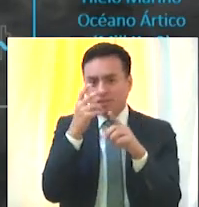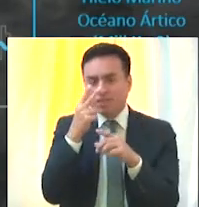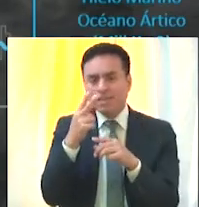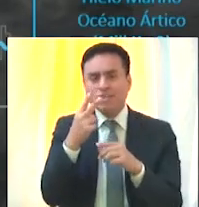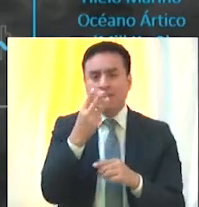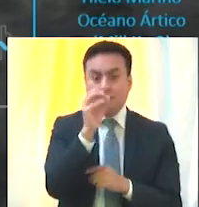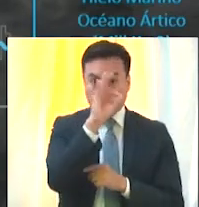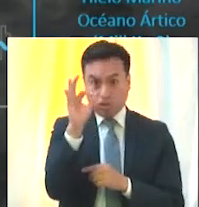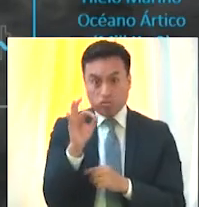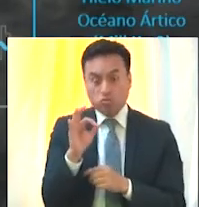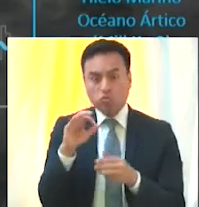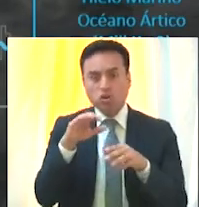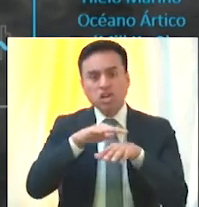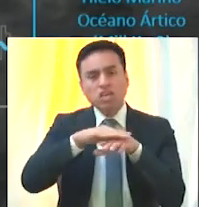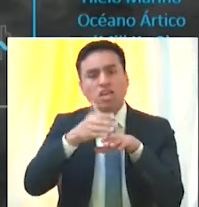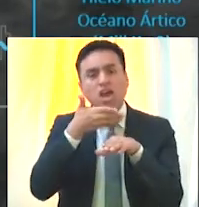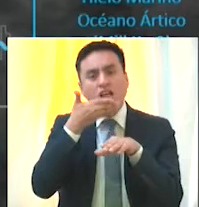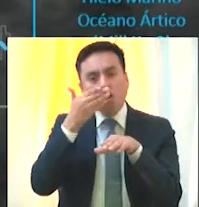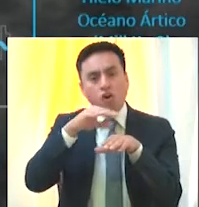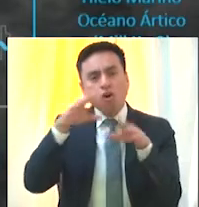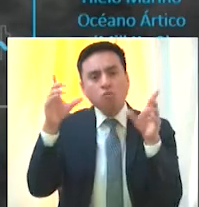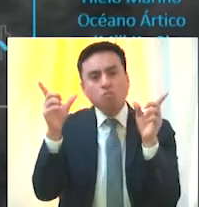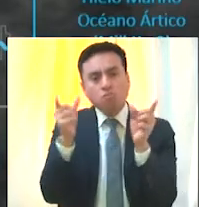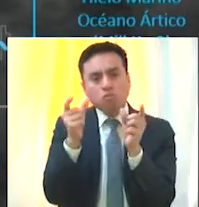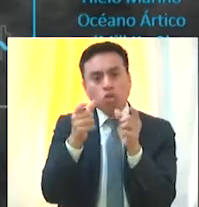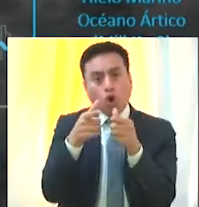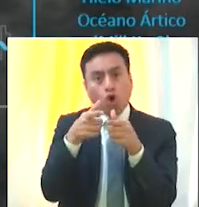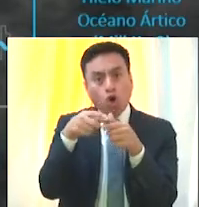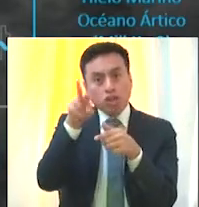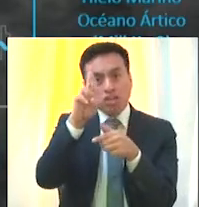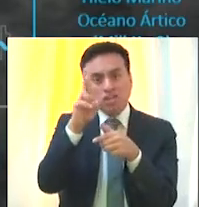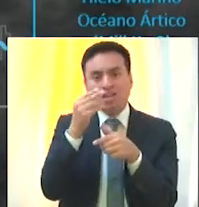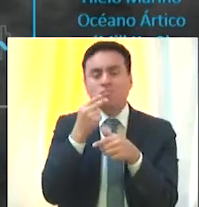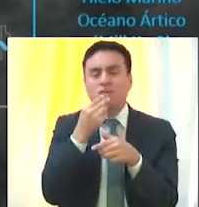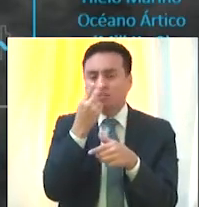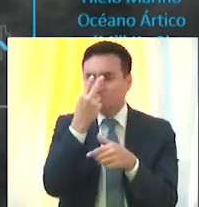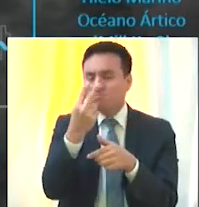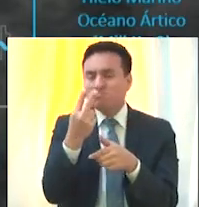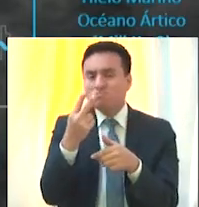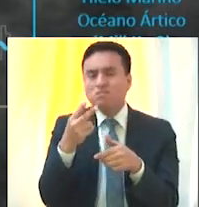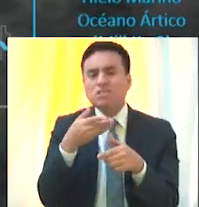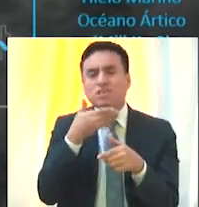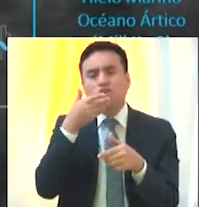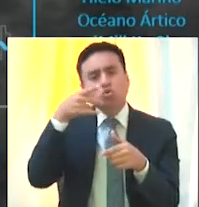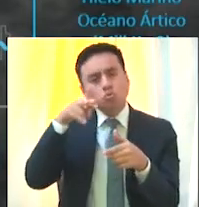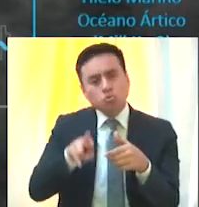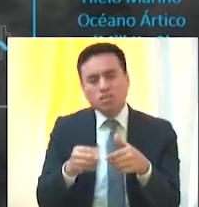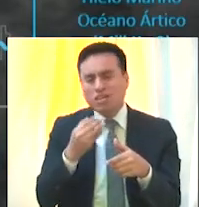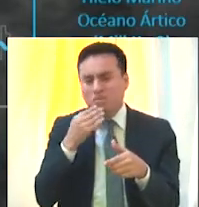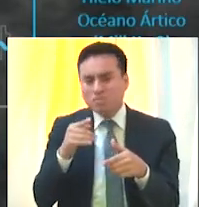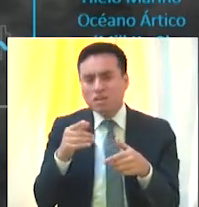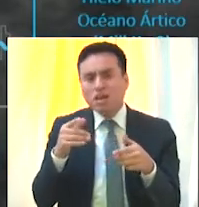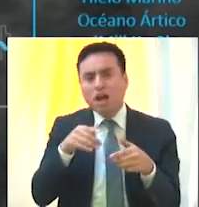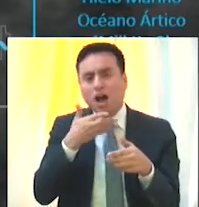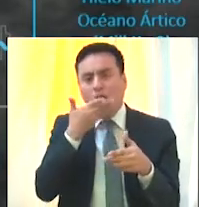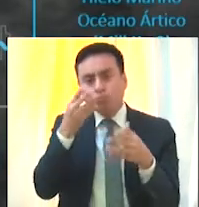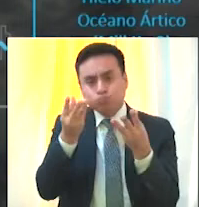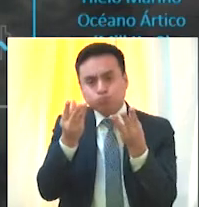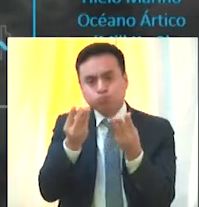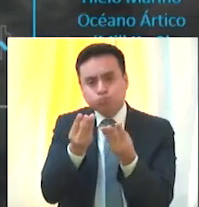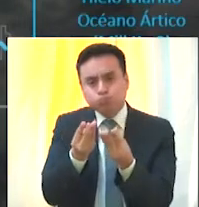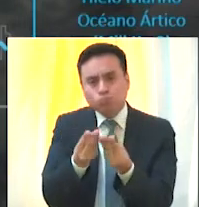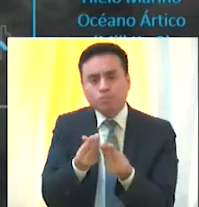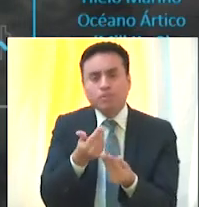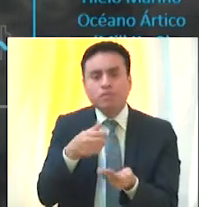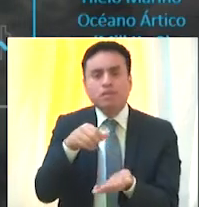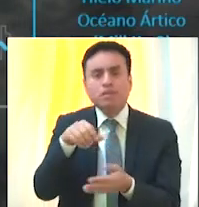de 30% la cobertura de hielo en el hemisferio norte, pero también eso se constata en los campos de hielo sur y en muchos glaciares que están acá, incluso en la